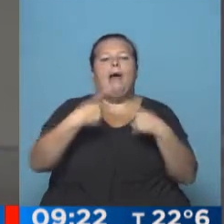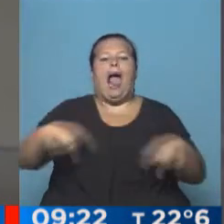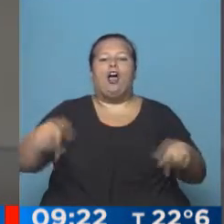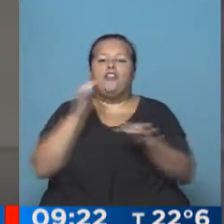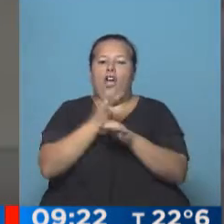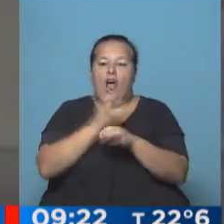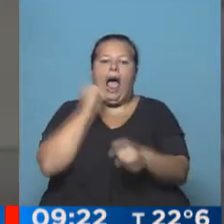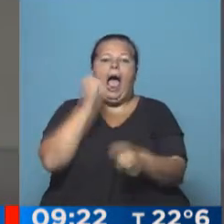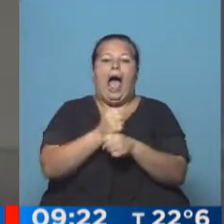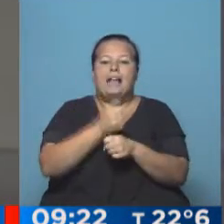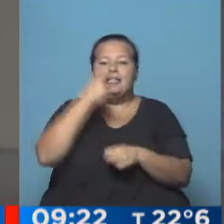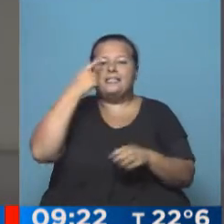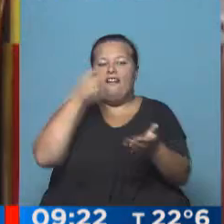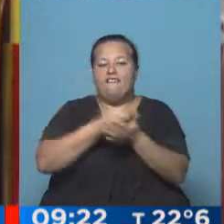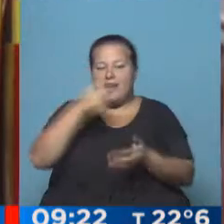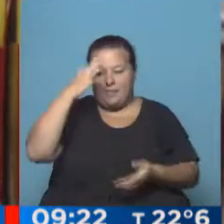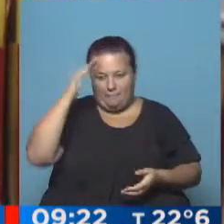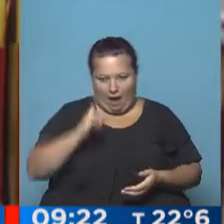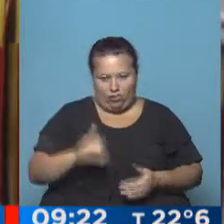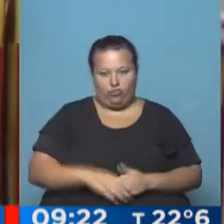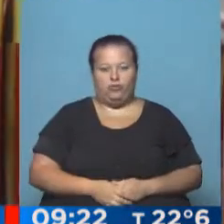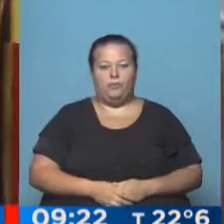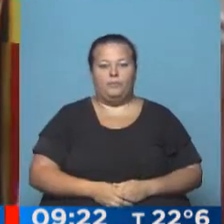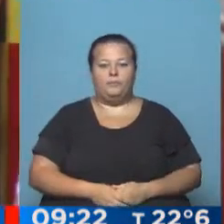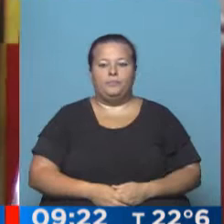escolares hasta el último día de marzo.